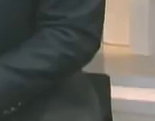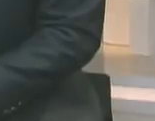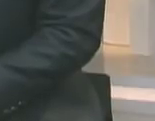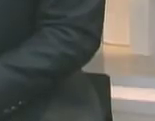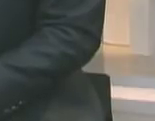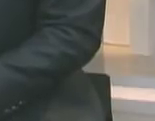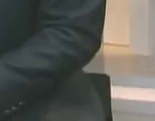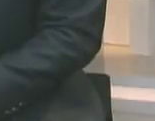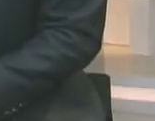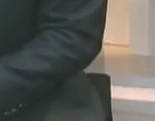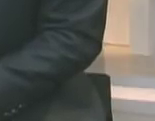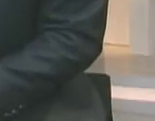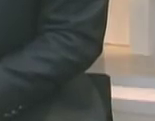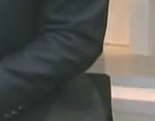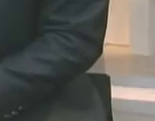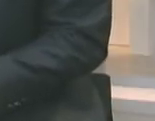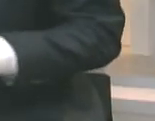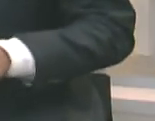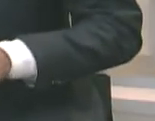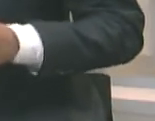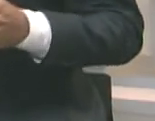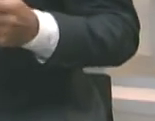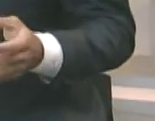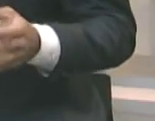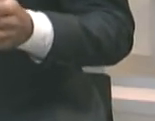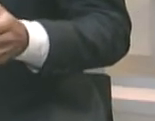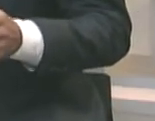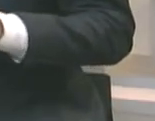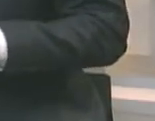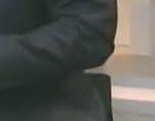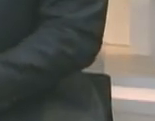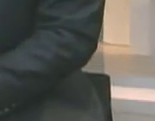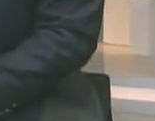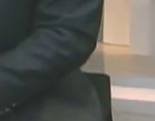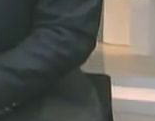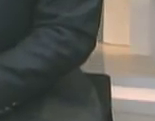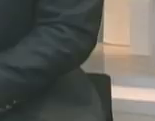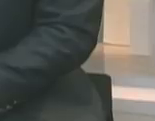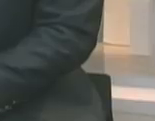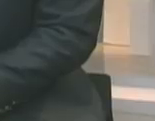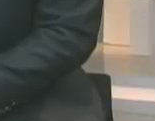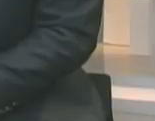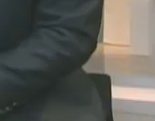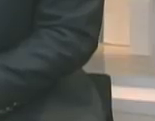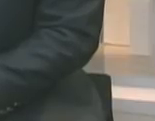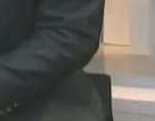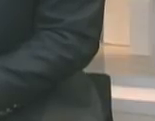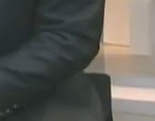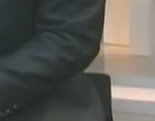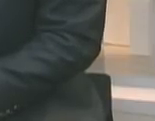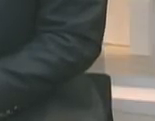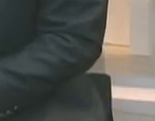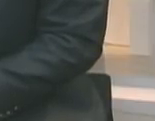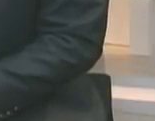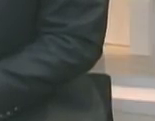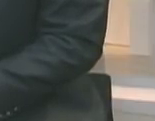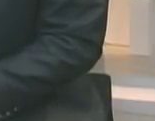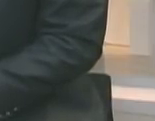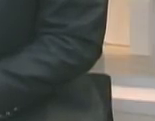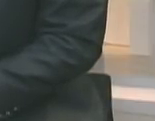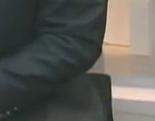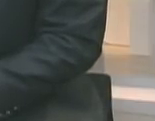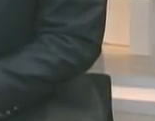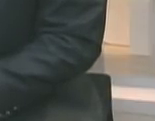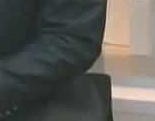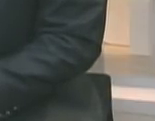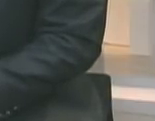Ahora mismo vamos a hacer un contacto con nuestra compañera Graya Casella, cambiando de tema. Más adelante volvemos a Cuba. Ella está en la sede del Ministerio del Poder Popular para